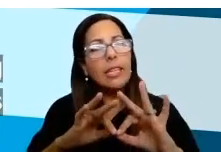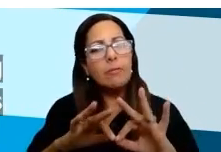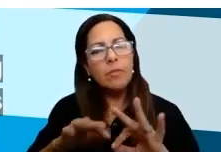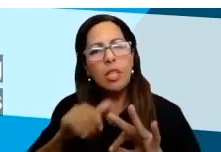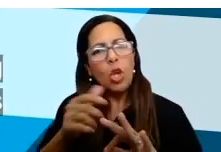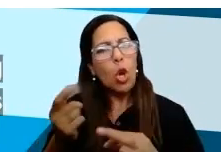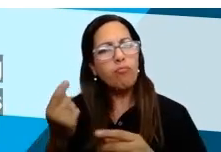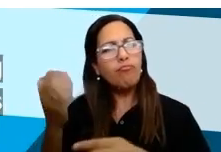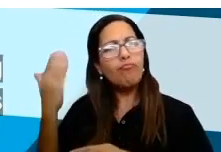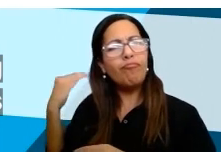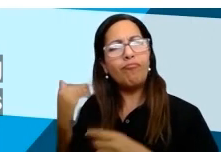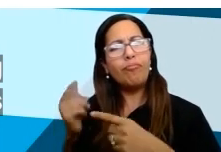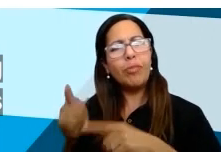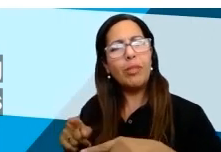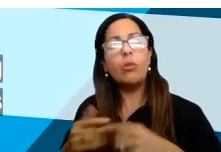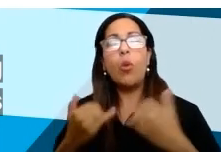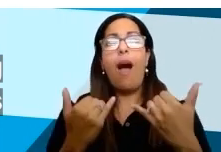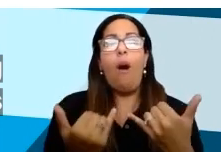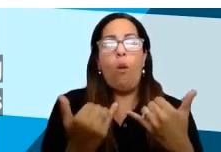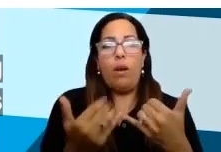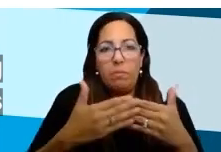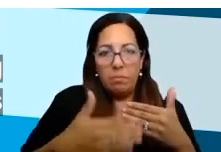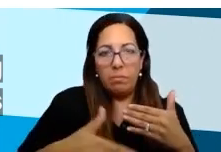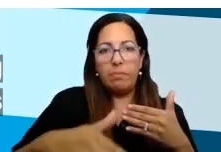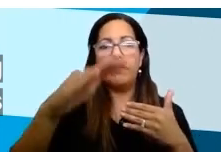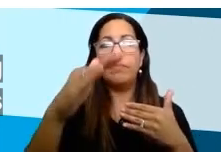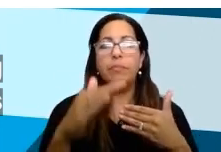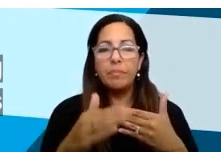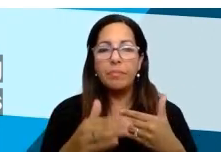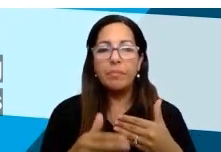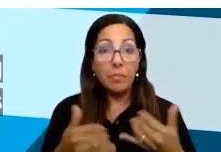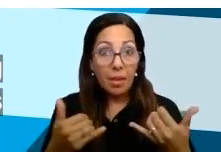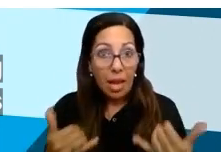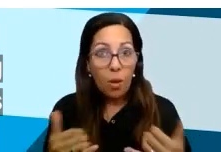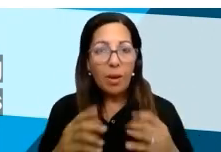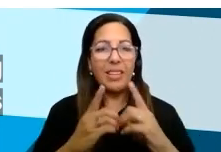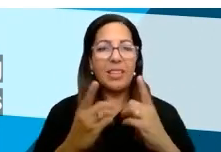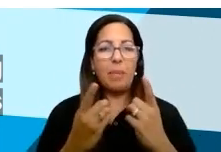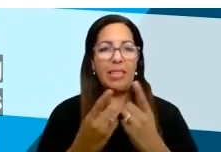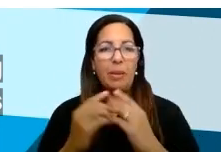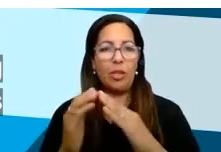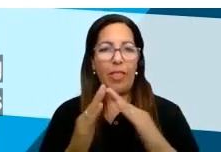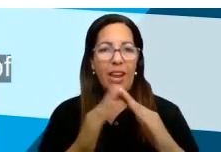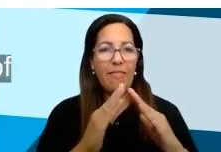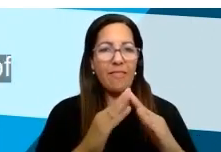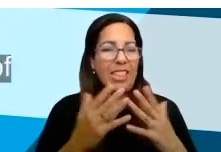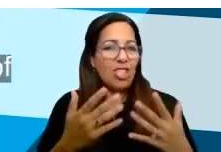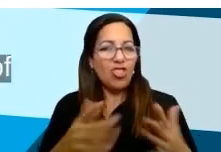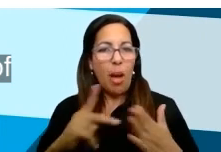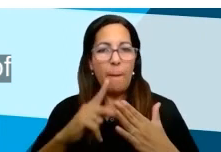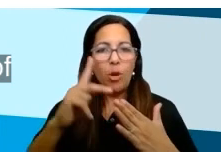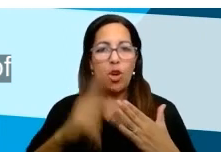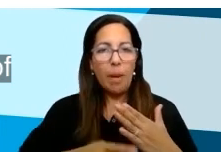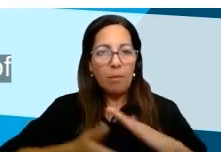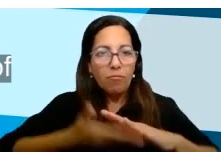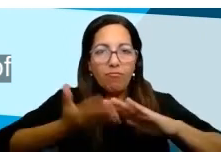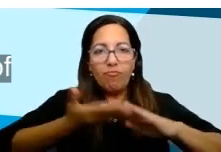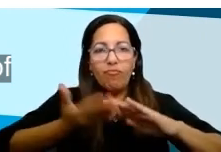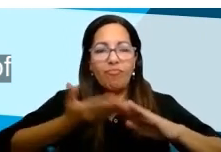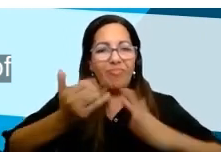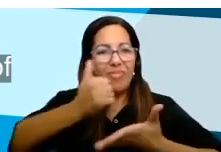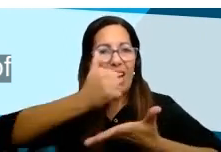pasó, sino lo que está pasando ahora mismo. Y lo que está pasando ahora mismo es que el Departamento de la Vivienda tiene programas prendidos, activos, para